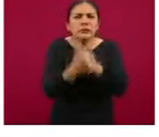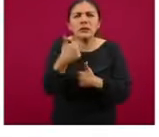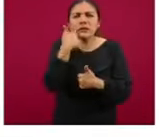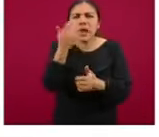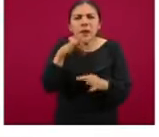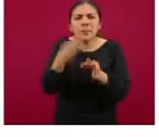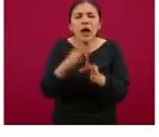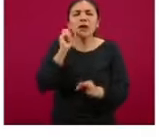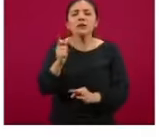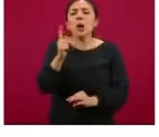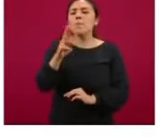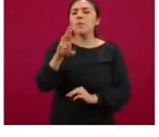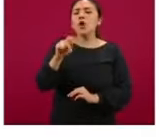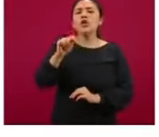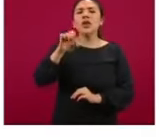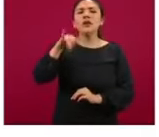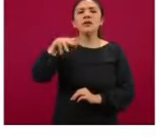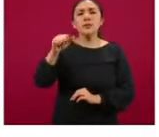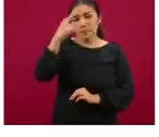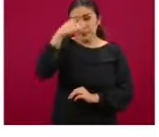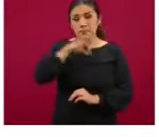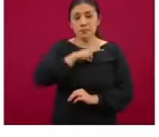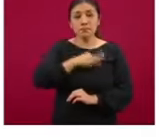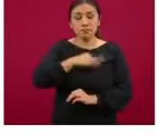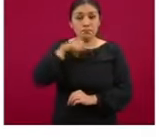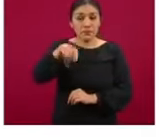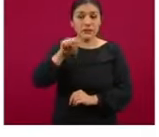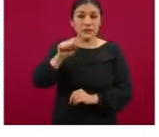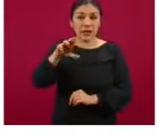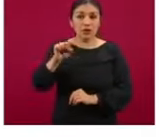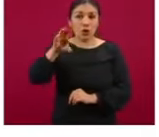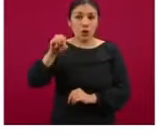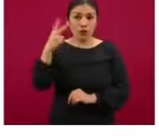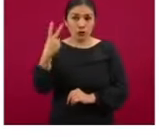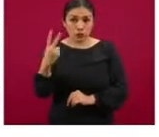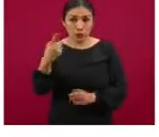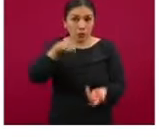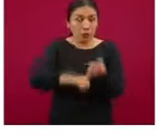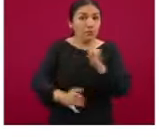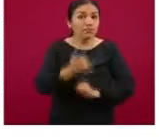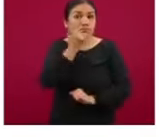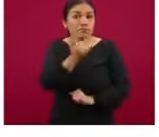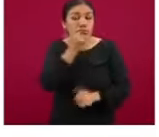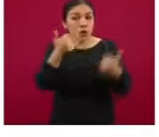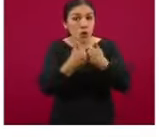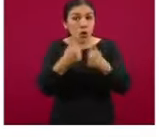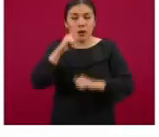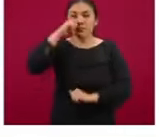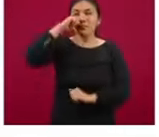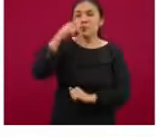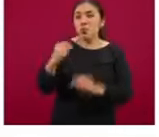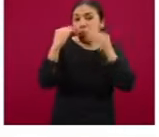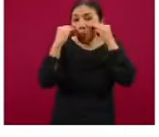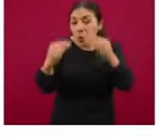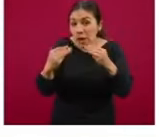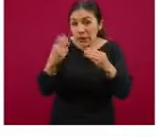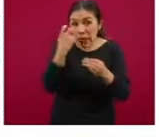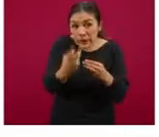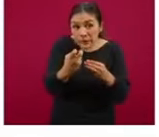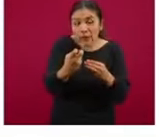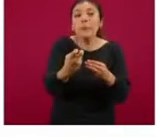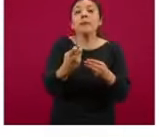confirmar son proteínas virales de virus SARS-CoV-2 que estuvieran presentes en este exudado